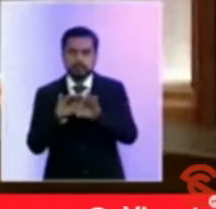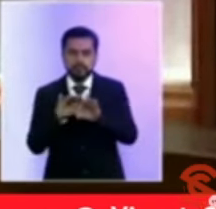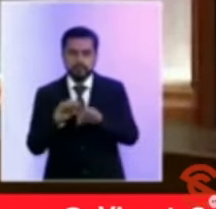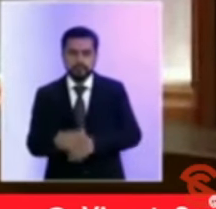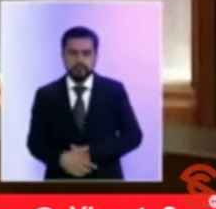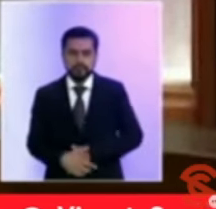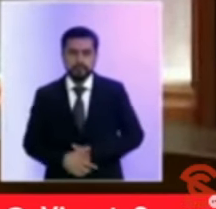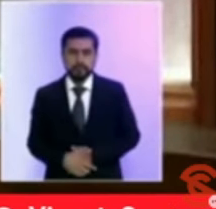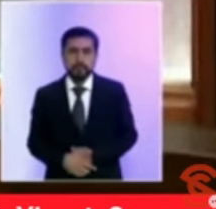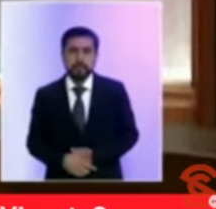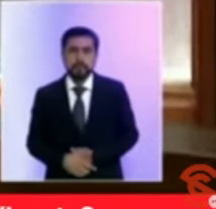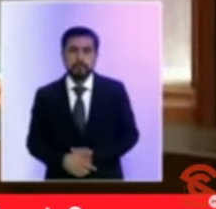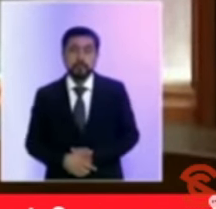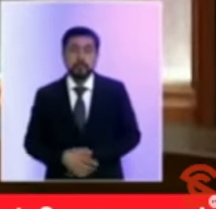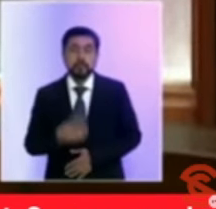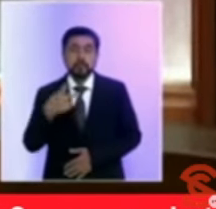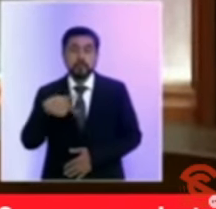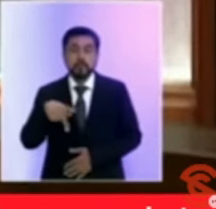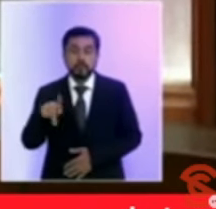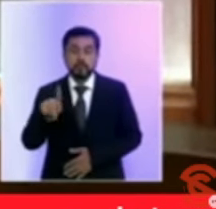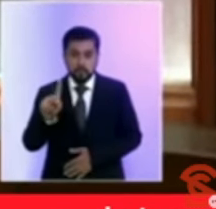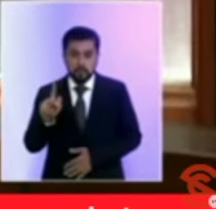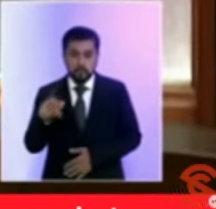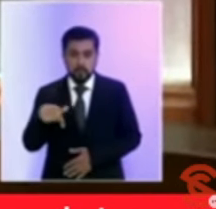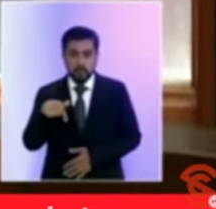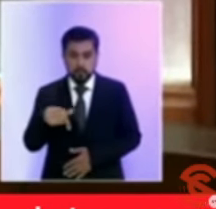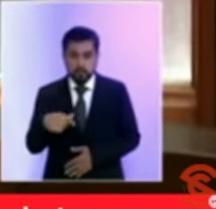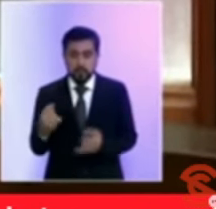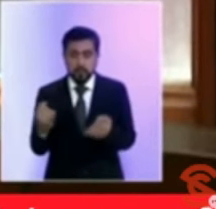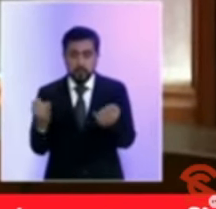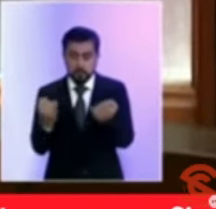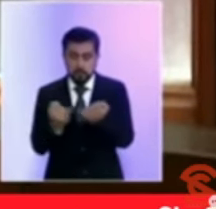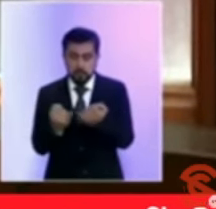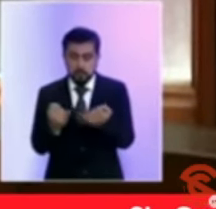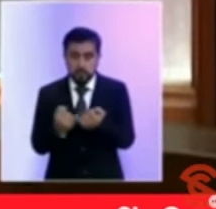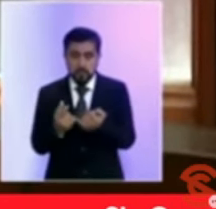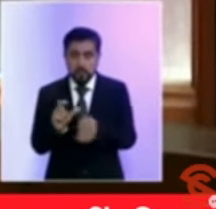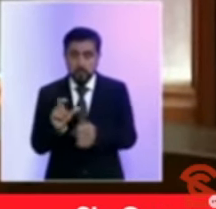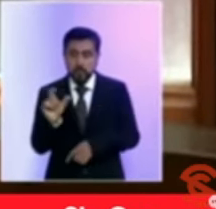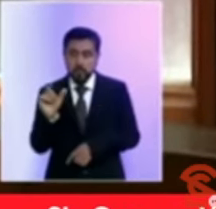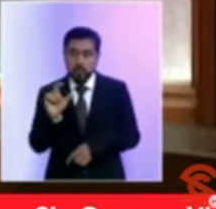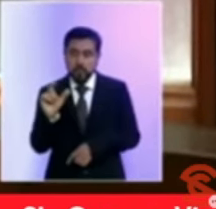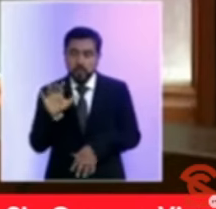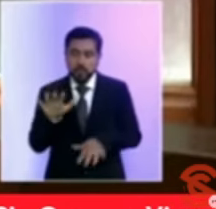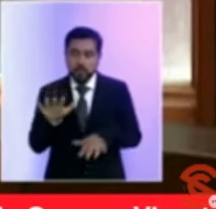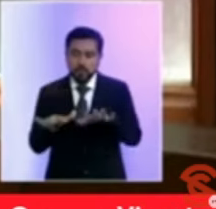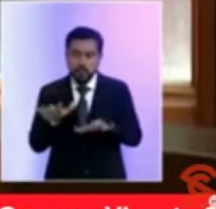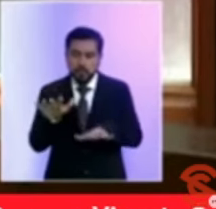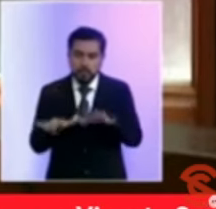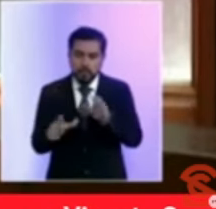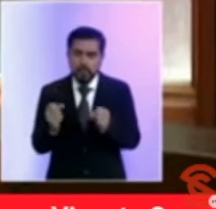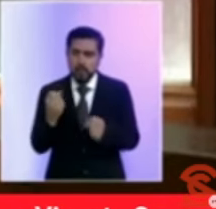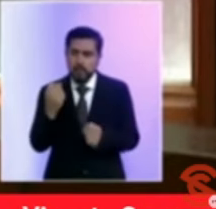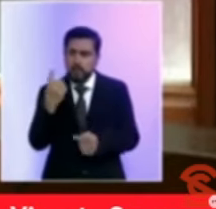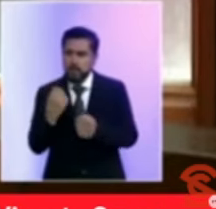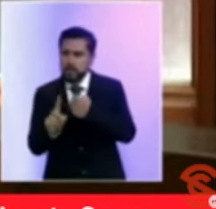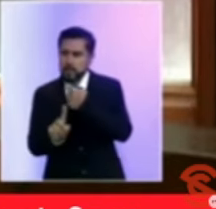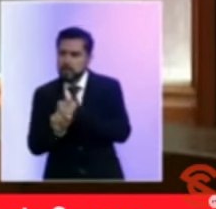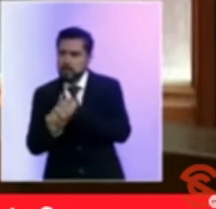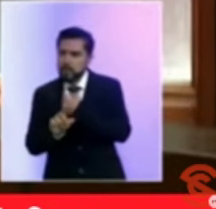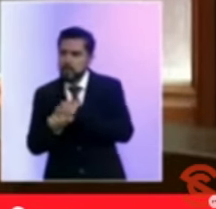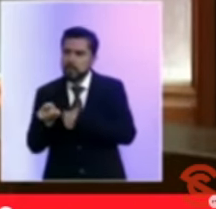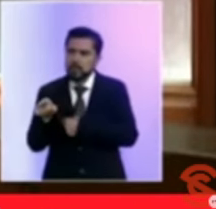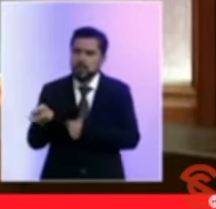fundamentales pero también ante el asecho defendimos su autonomía